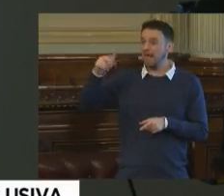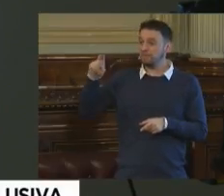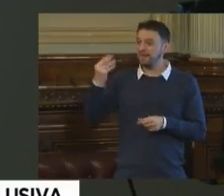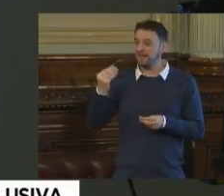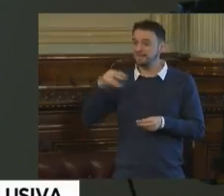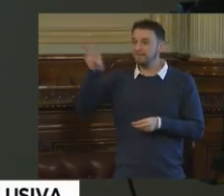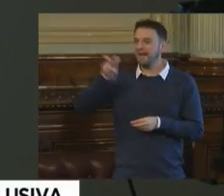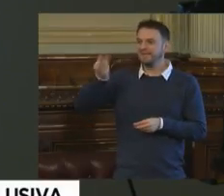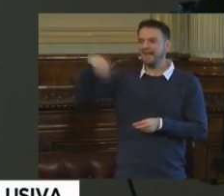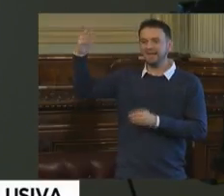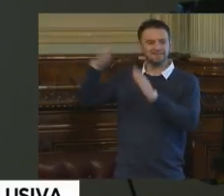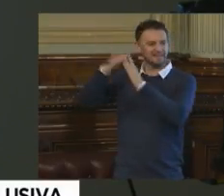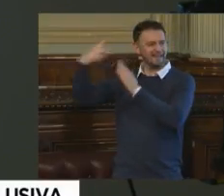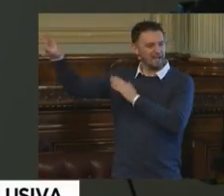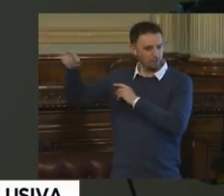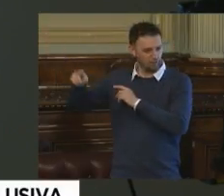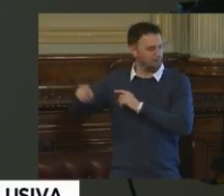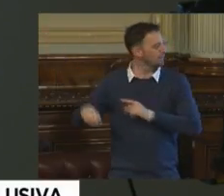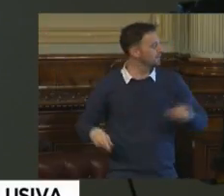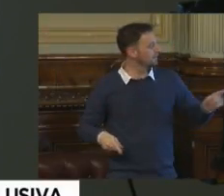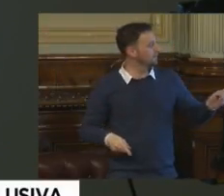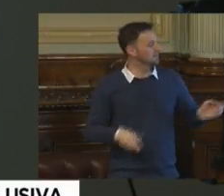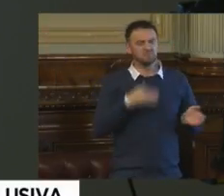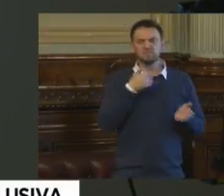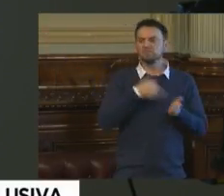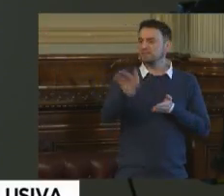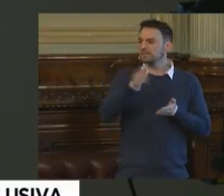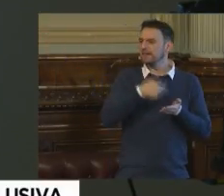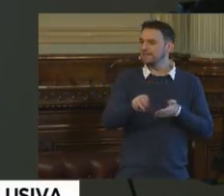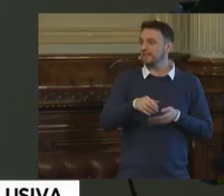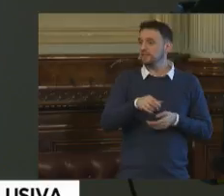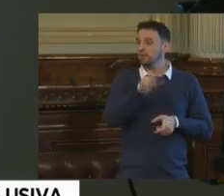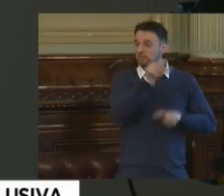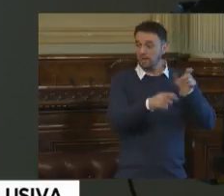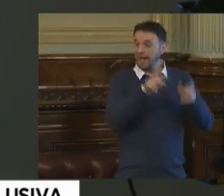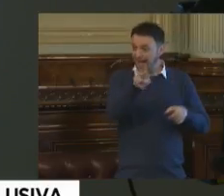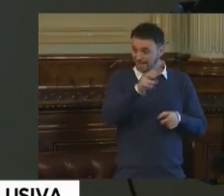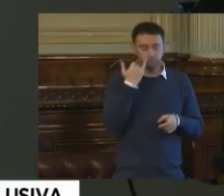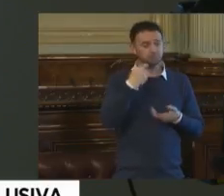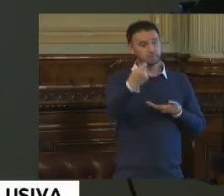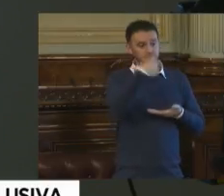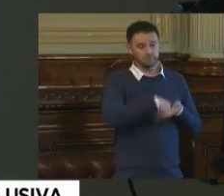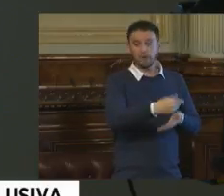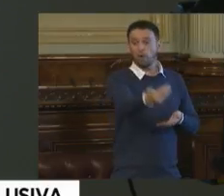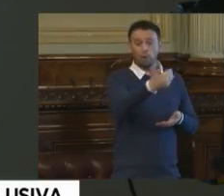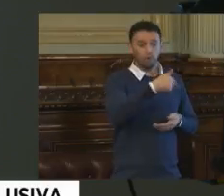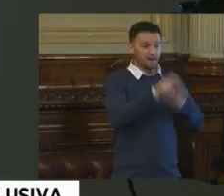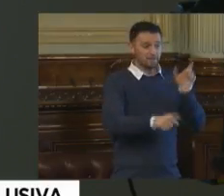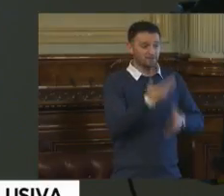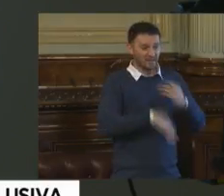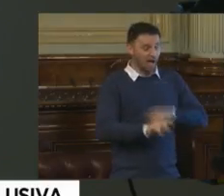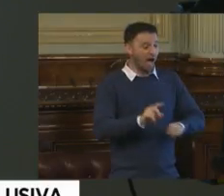alojamiento en viviendas rechazan como inquilinos a personas discapacitadas